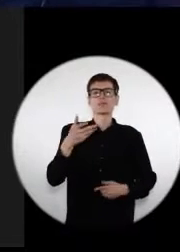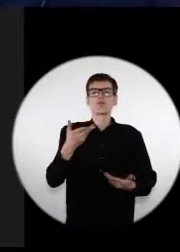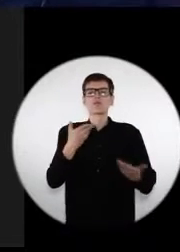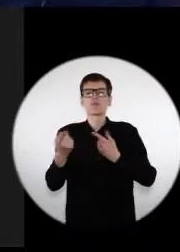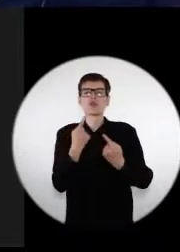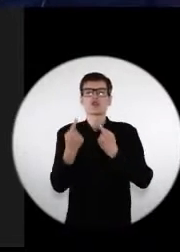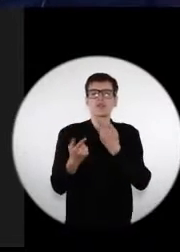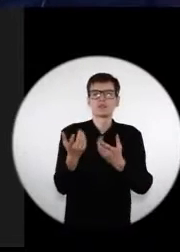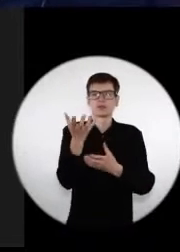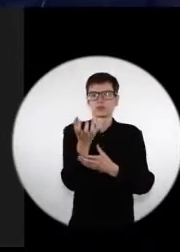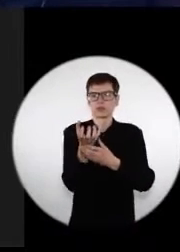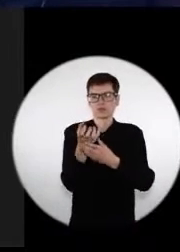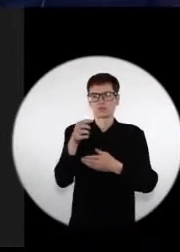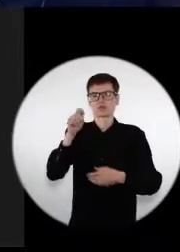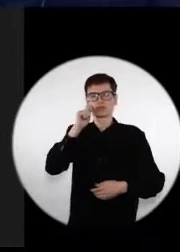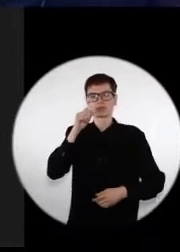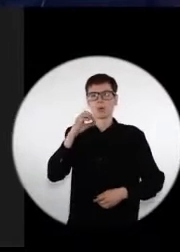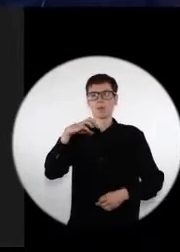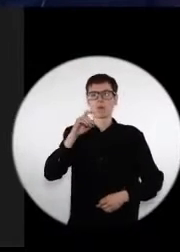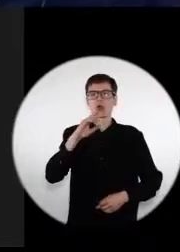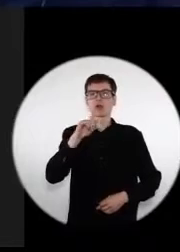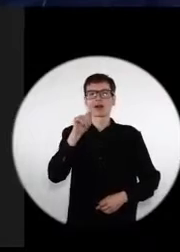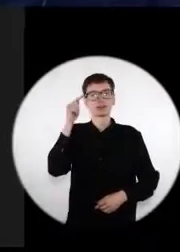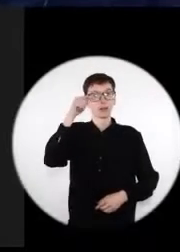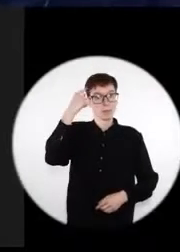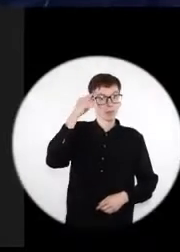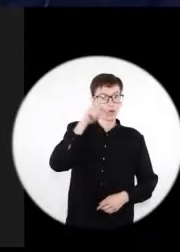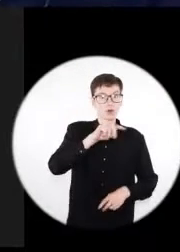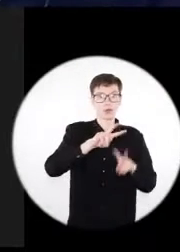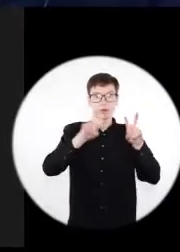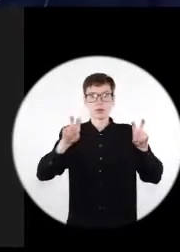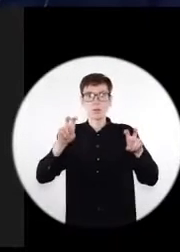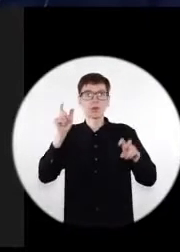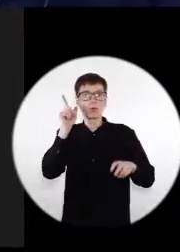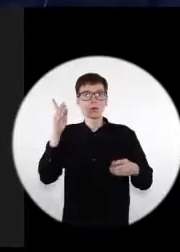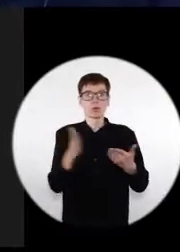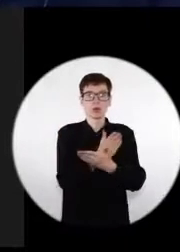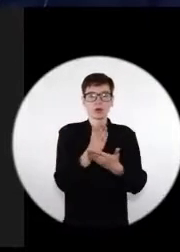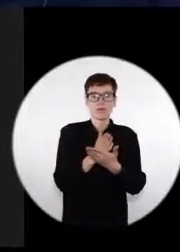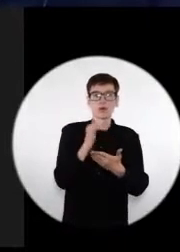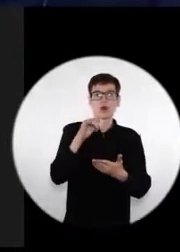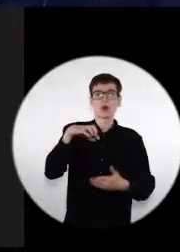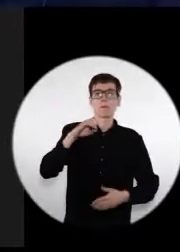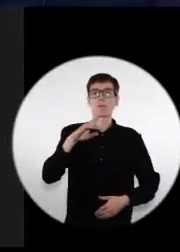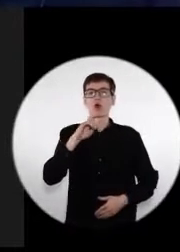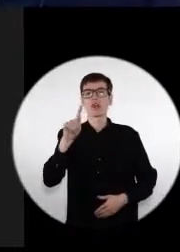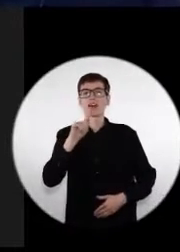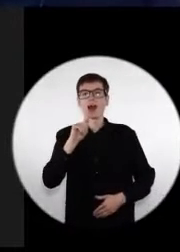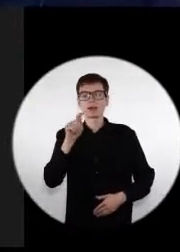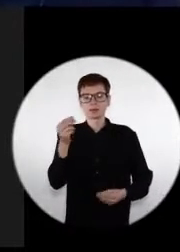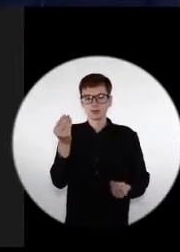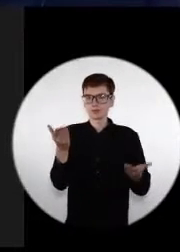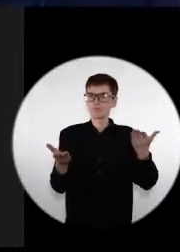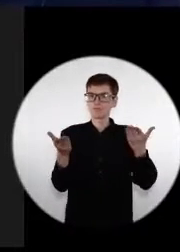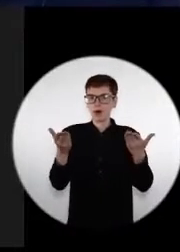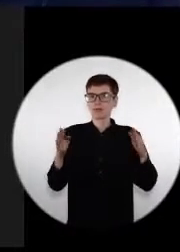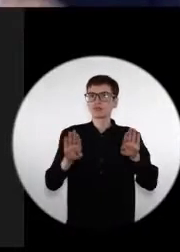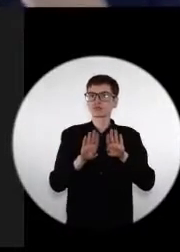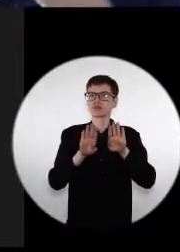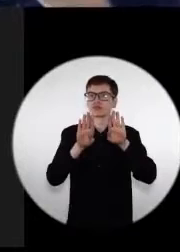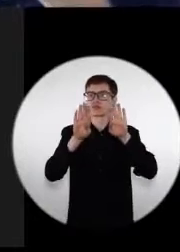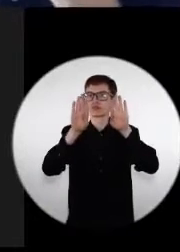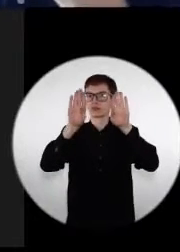de la mano con el tema de el podcast o sea y muchos por ejemplo temas de podcast se hacen audiolibros